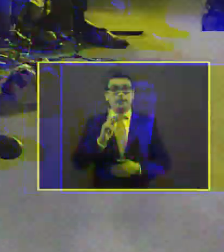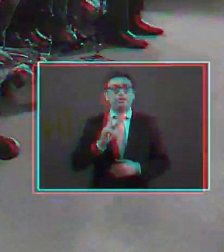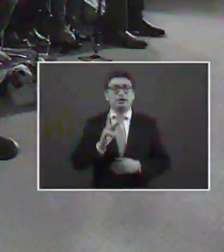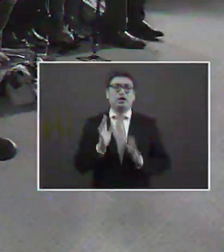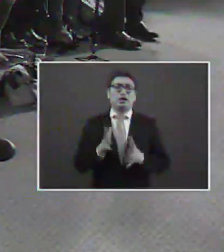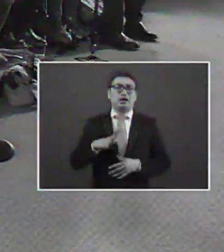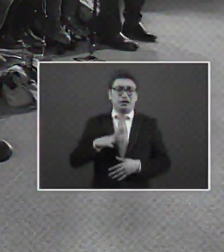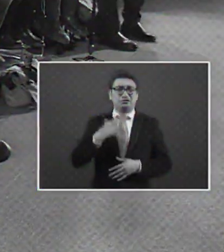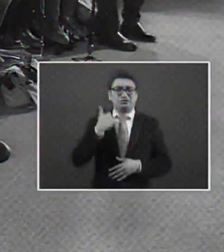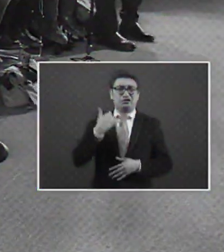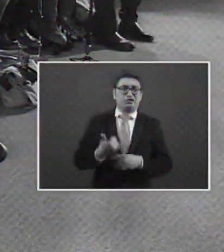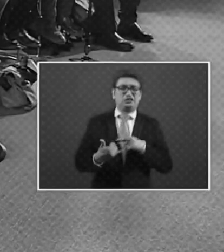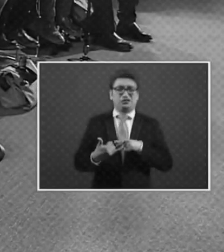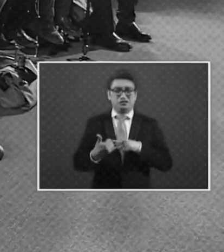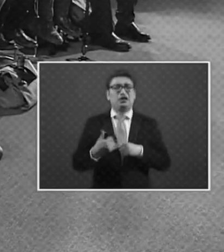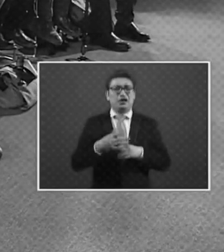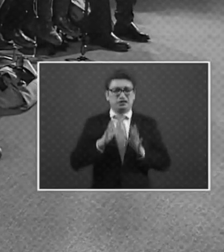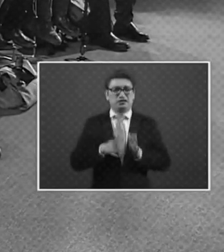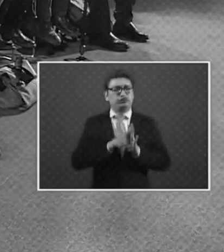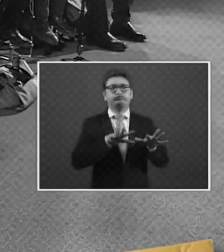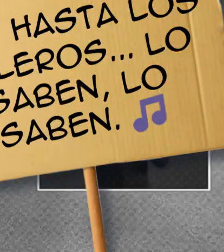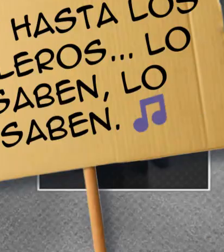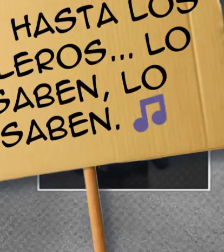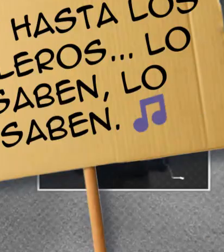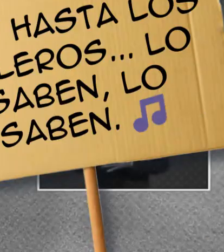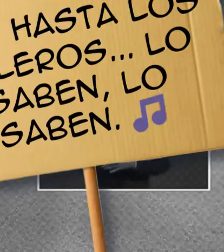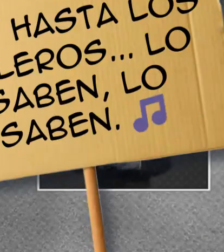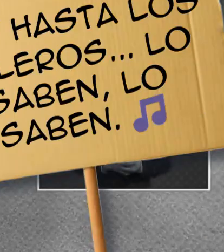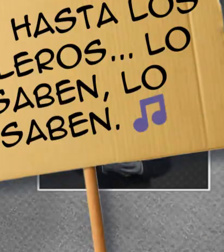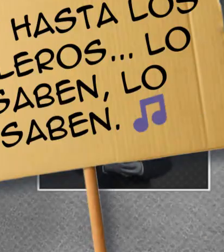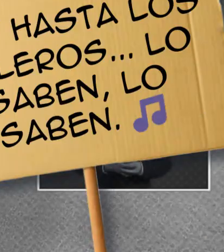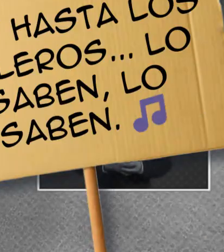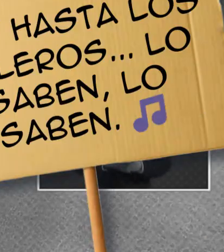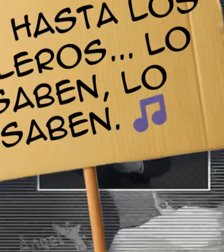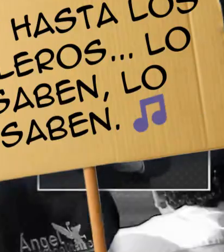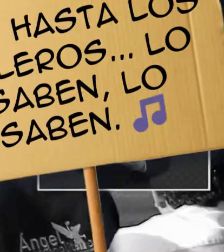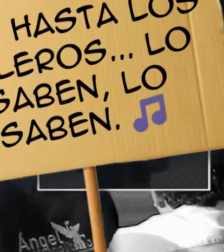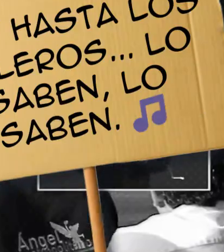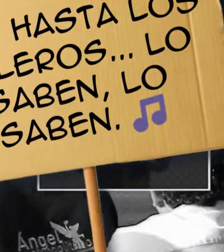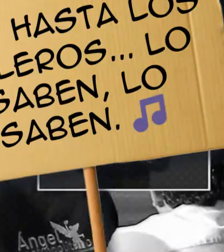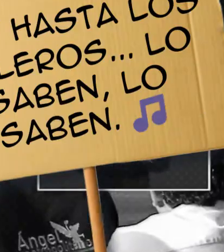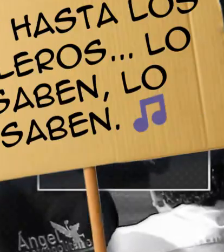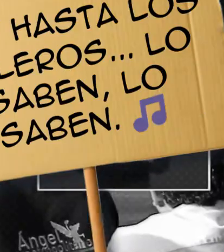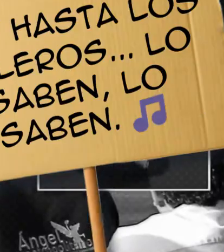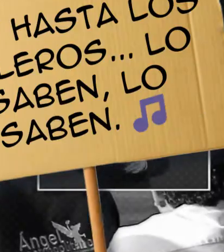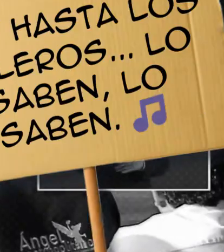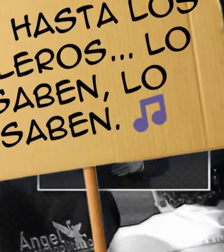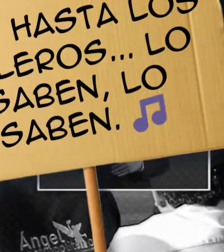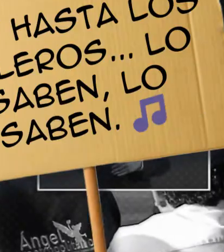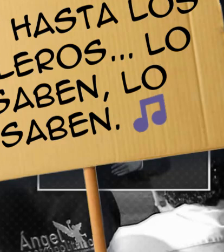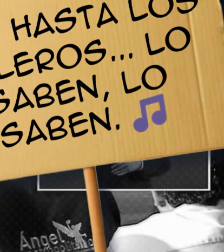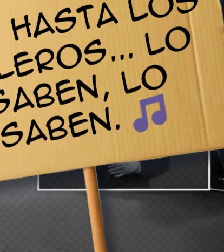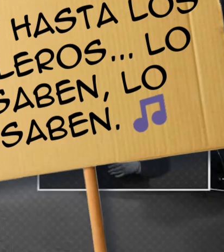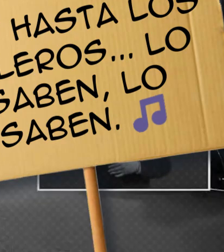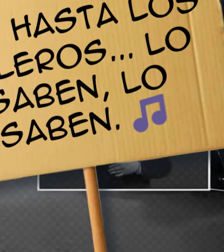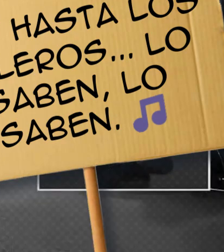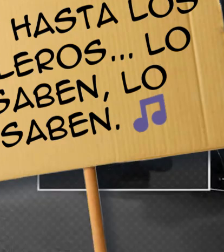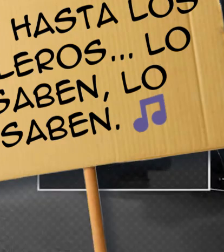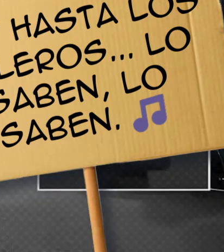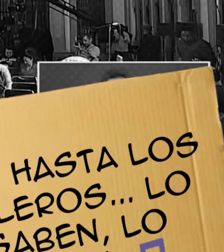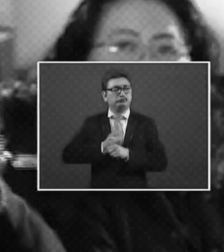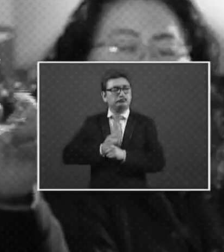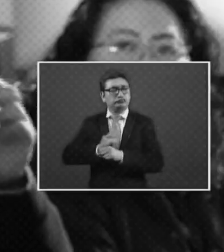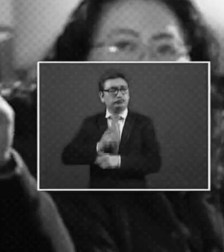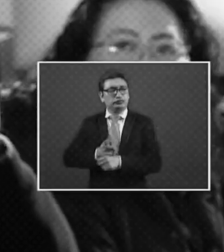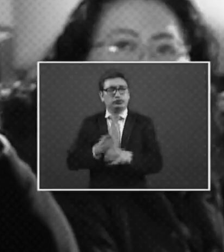Y con esos aparatos se tiene una nueva prensa alternativa una prensa que sí hizo su trabajo como la prensa de Carmen Aristegui una